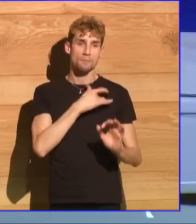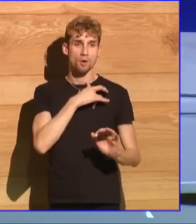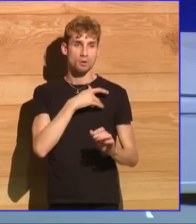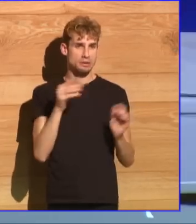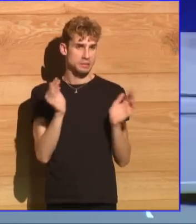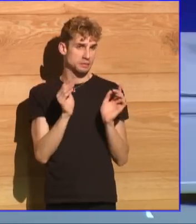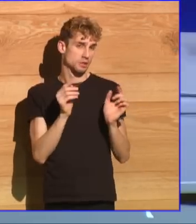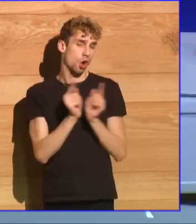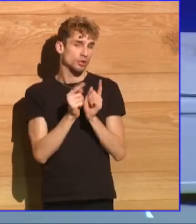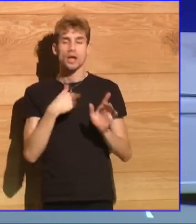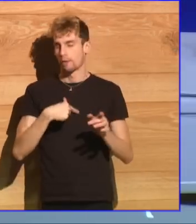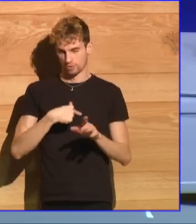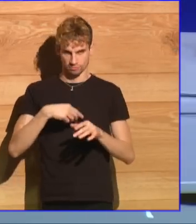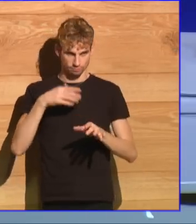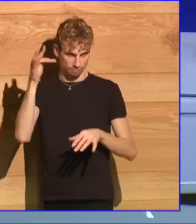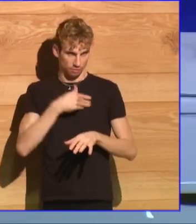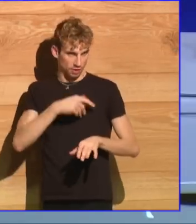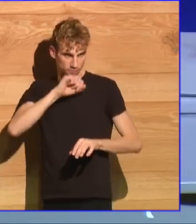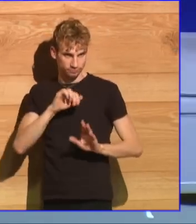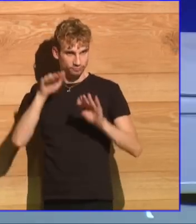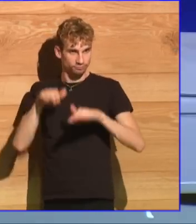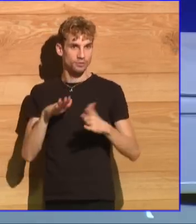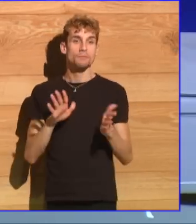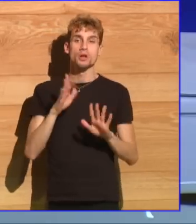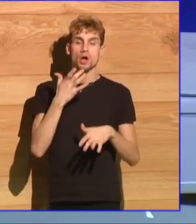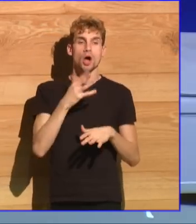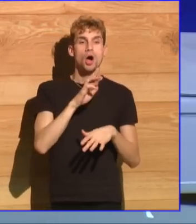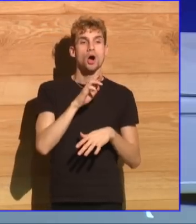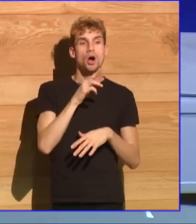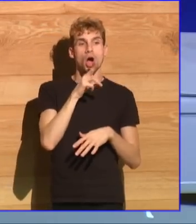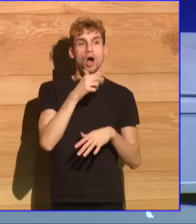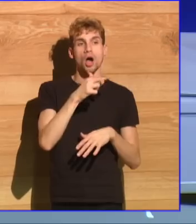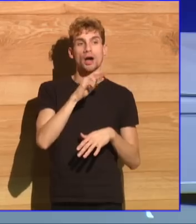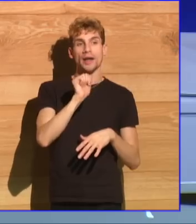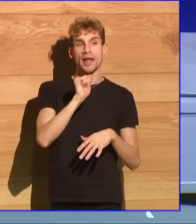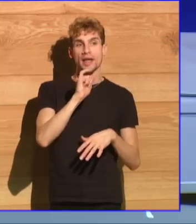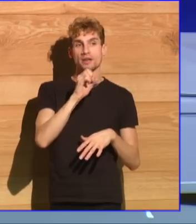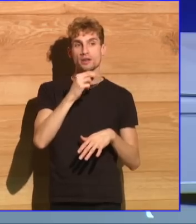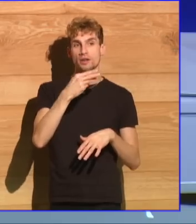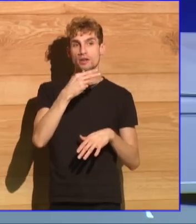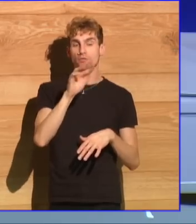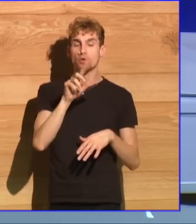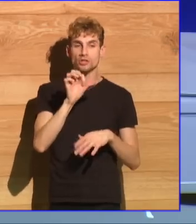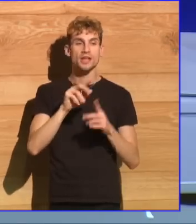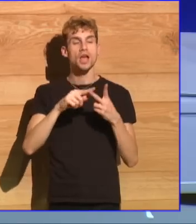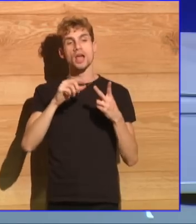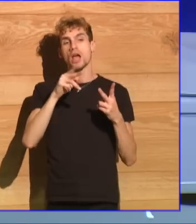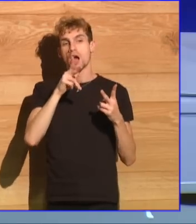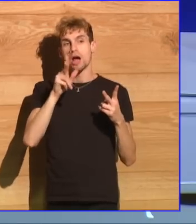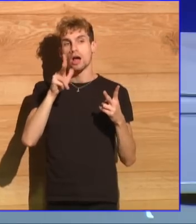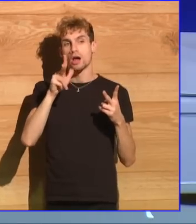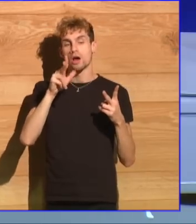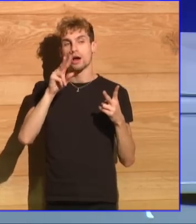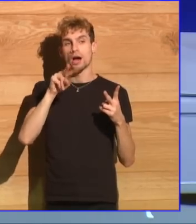la película, ¿vale? Pero yo creo que como se quieren Richard Dreyfuss y Holly Hunter, no he visto ninguna historia de amor en